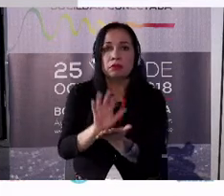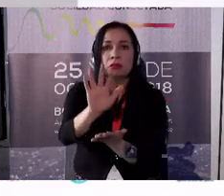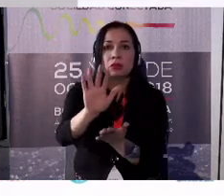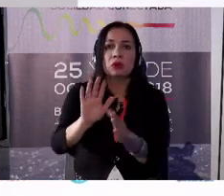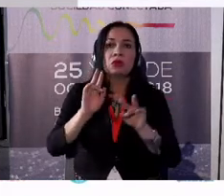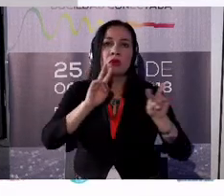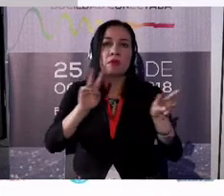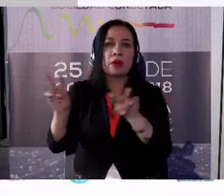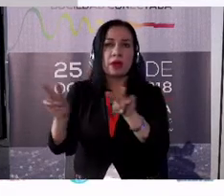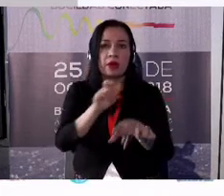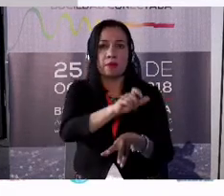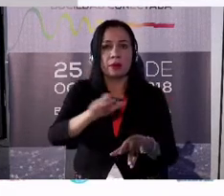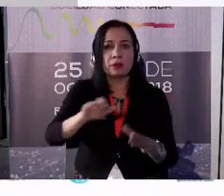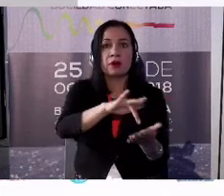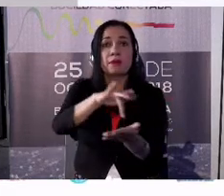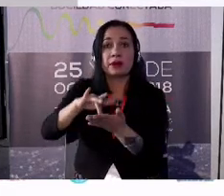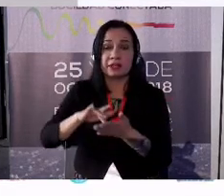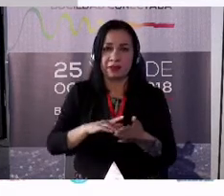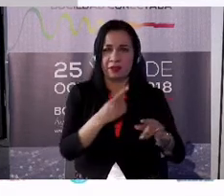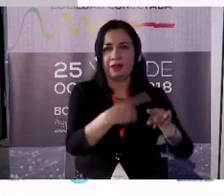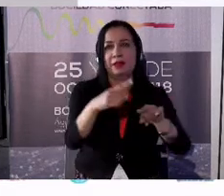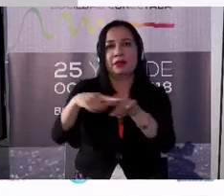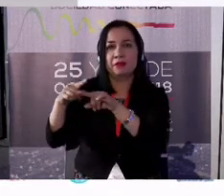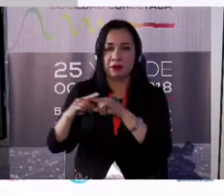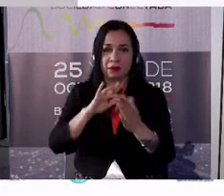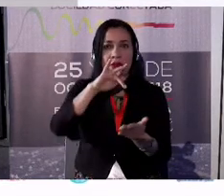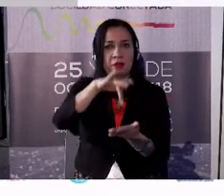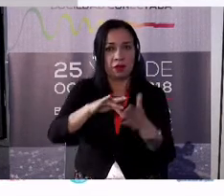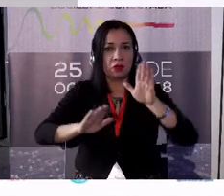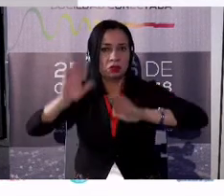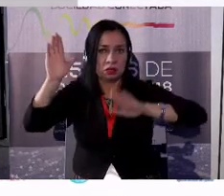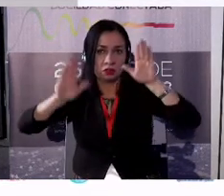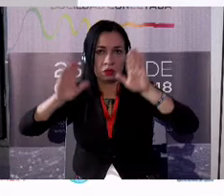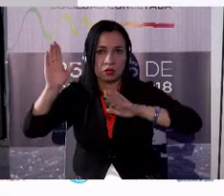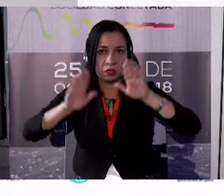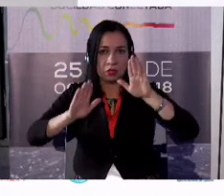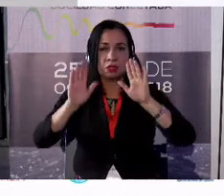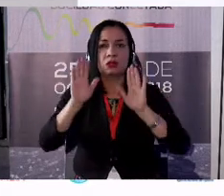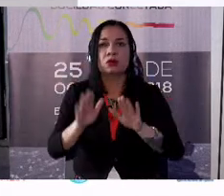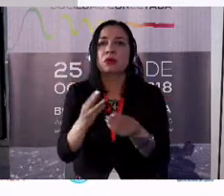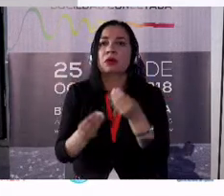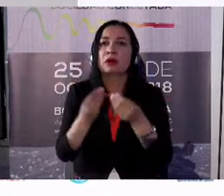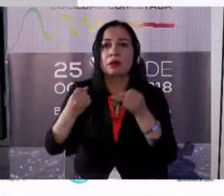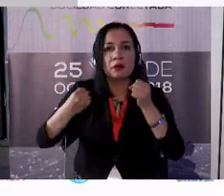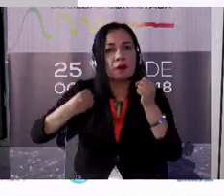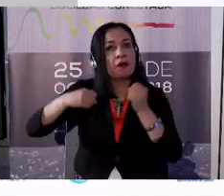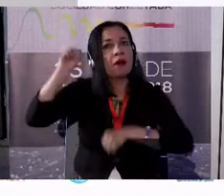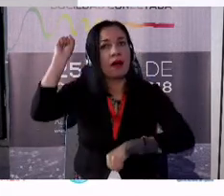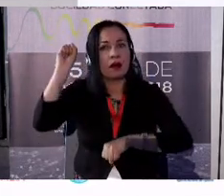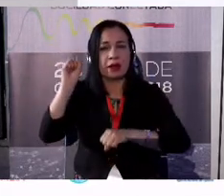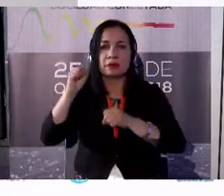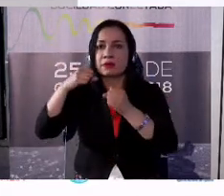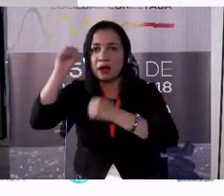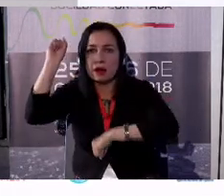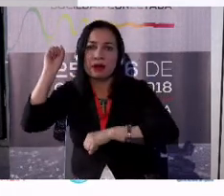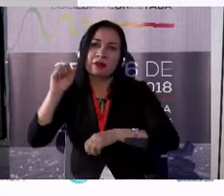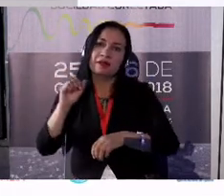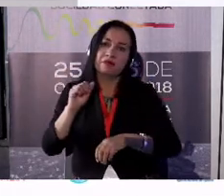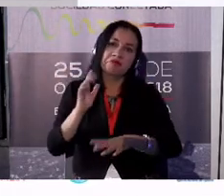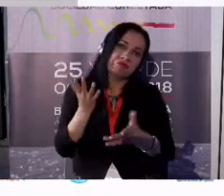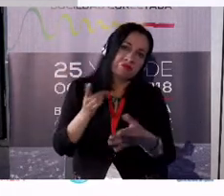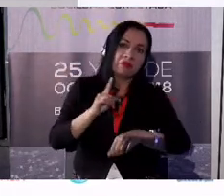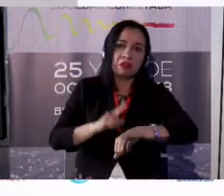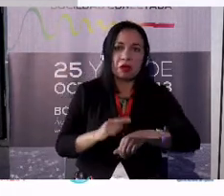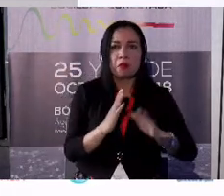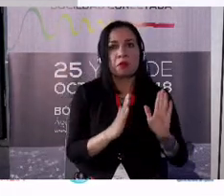diferentes participantes que están en la subasta y están ganando en diferentes momentos del tiempo. Esto